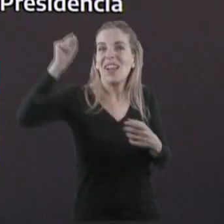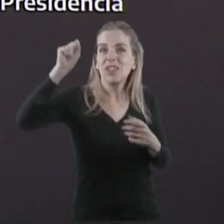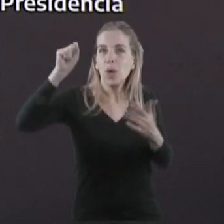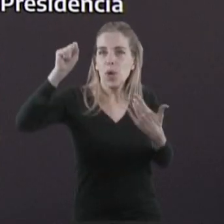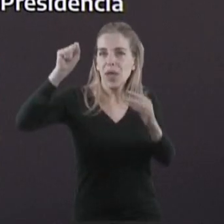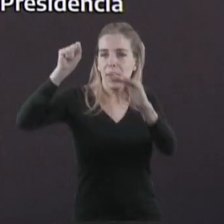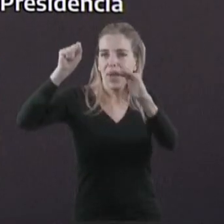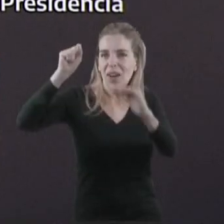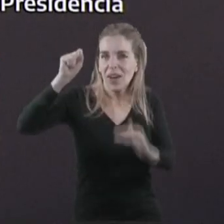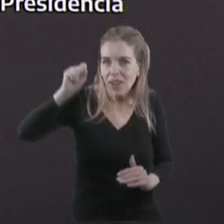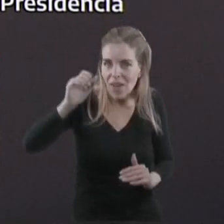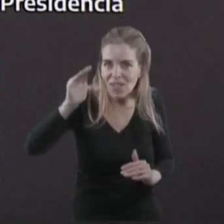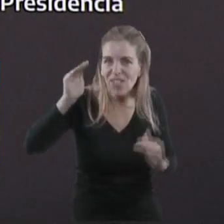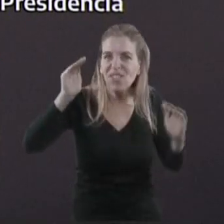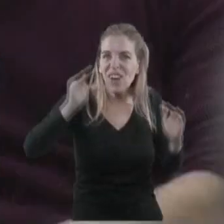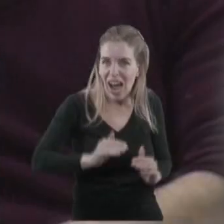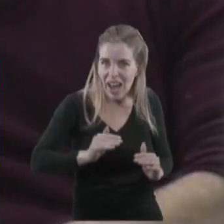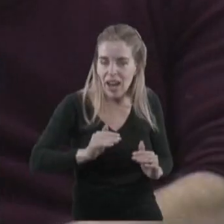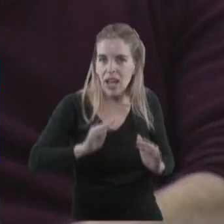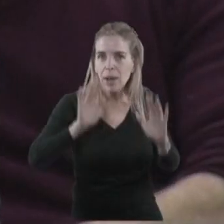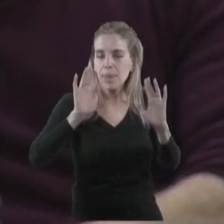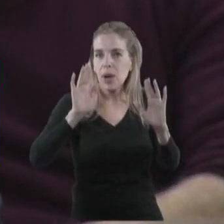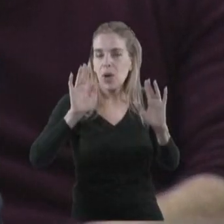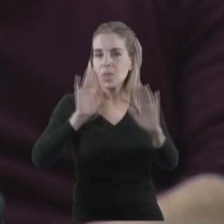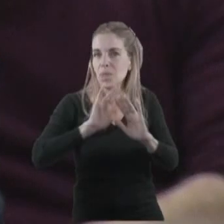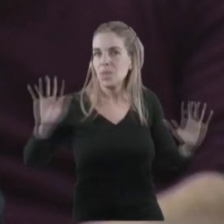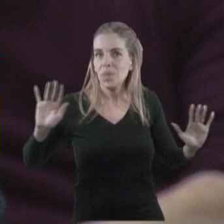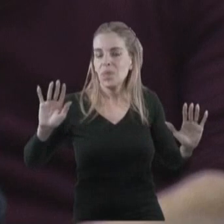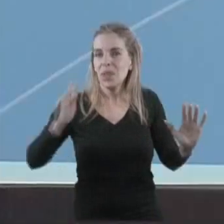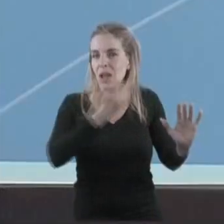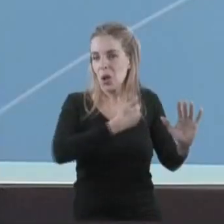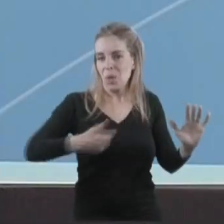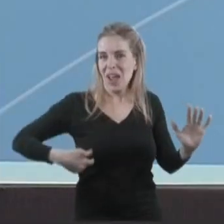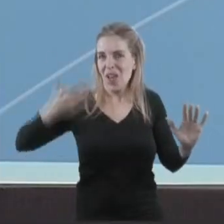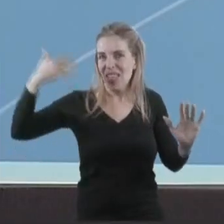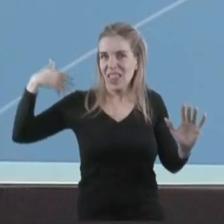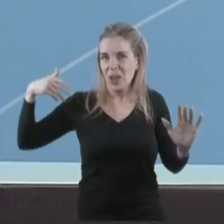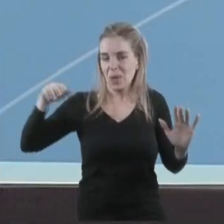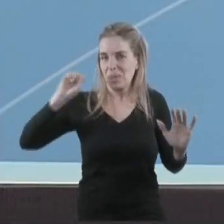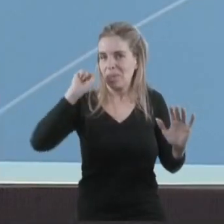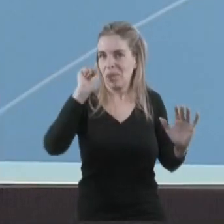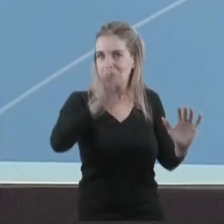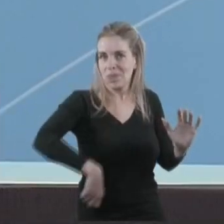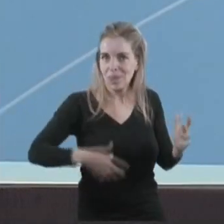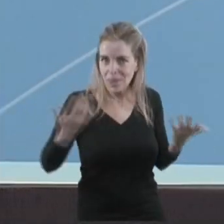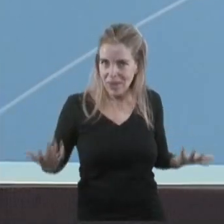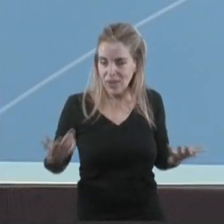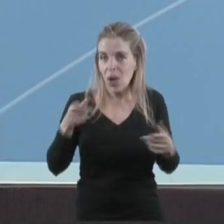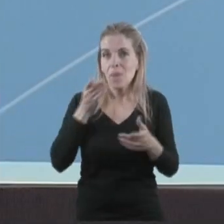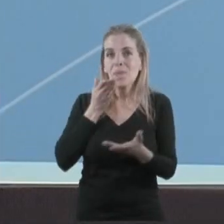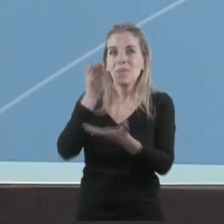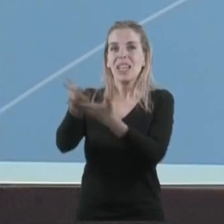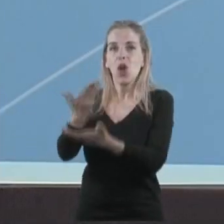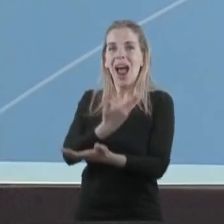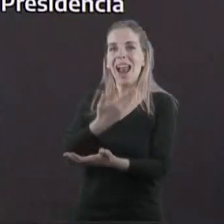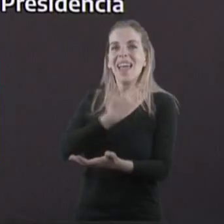usó, le pese a quien le pese, no se usó un solo dólar de esos 45.000 millones de dólares que